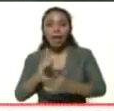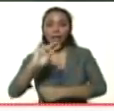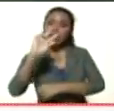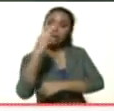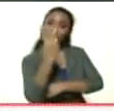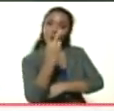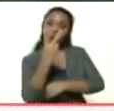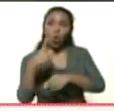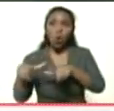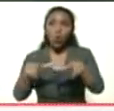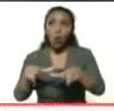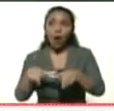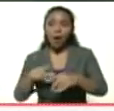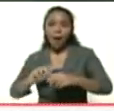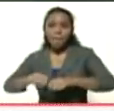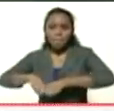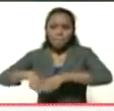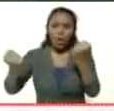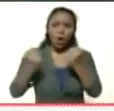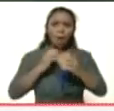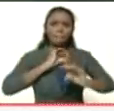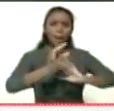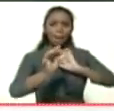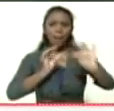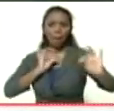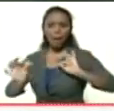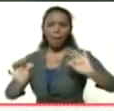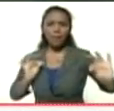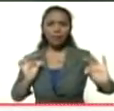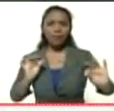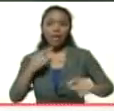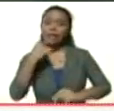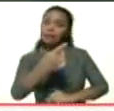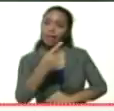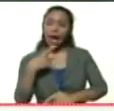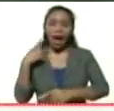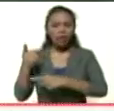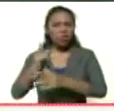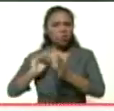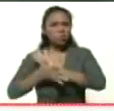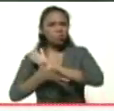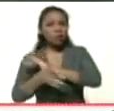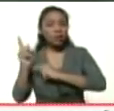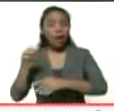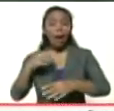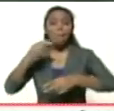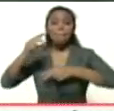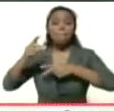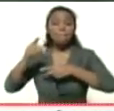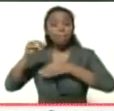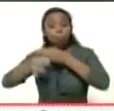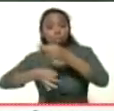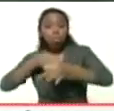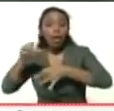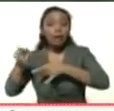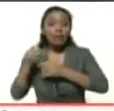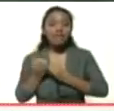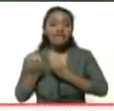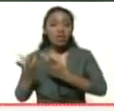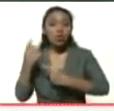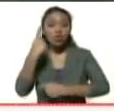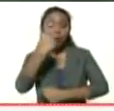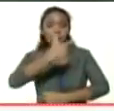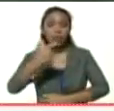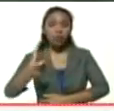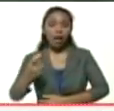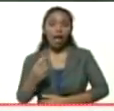lugar, romper las cadenas de transmisión. Es decir, que la cadena de transmisión, que es exponencial en el caso de este virus, que una persona